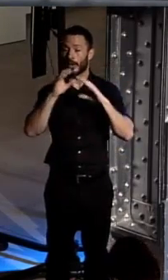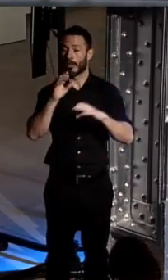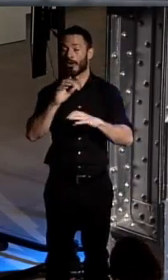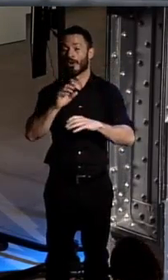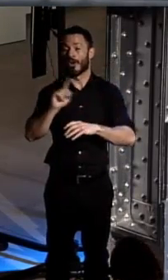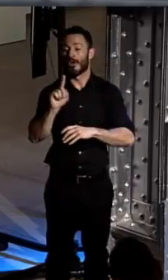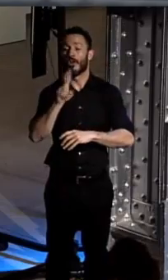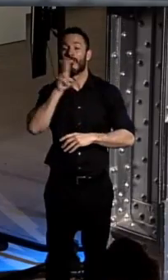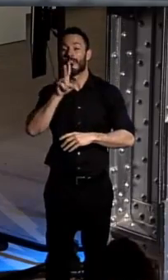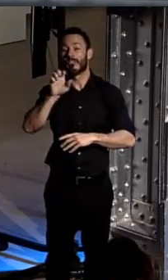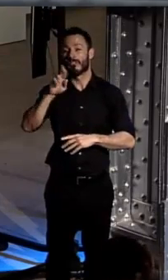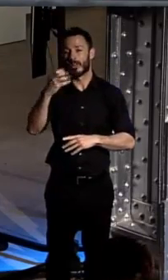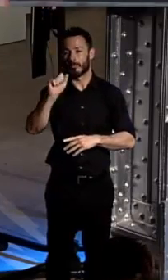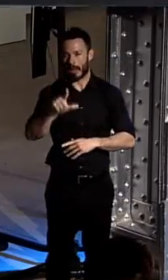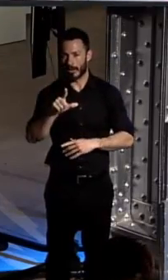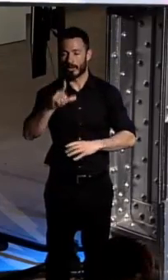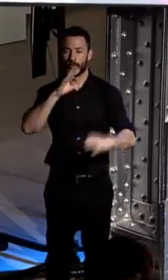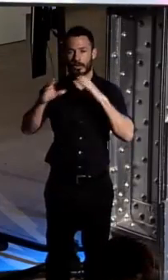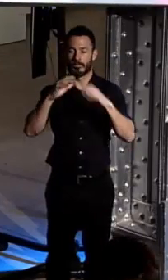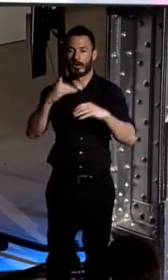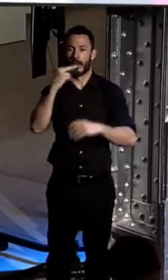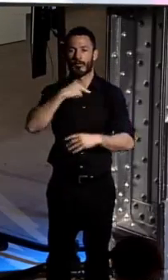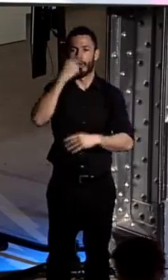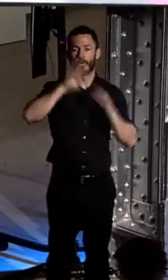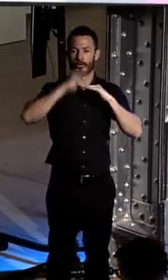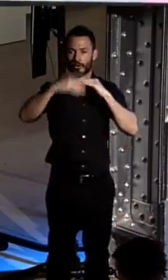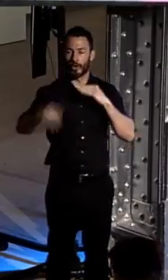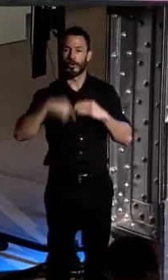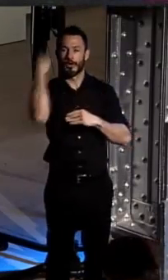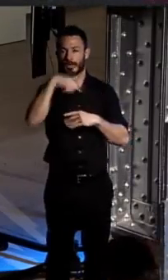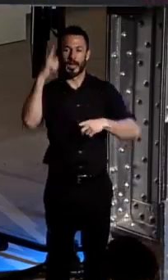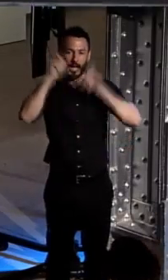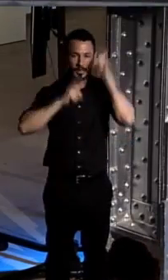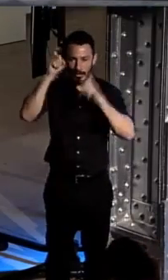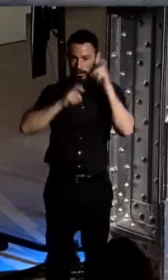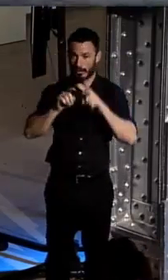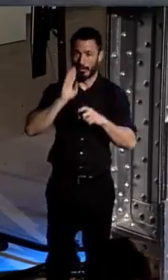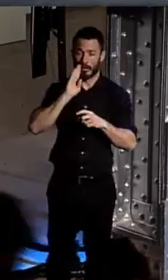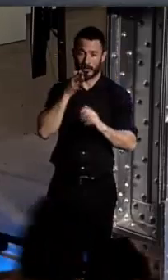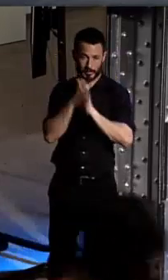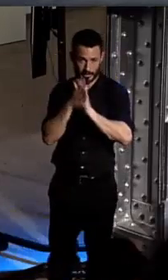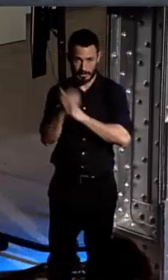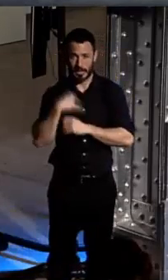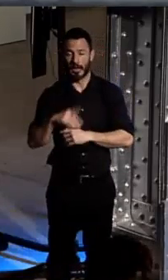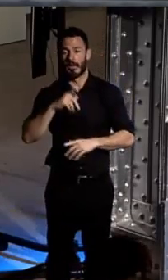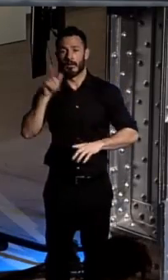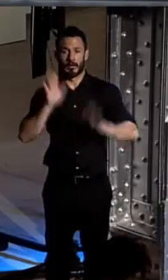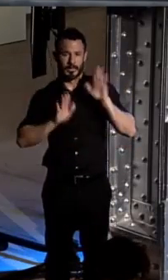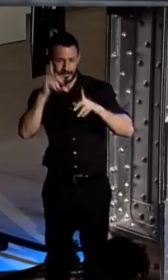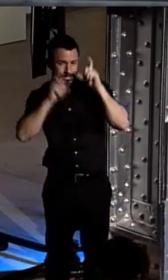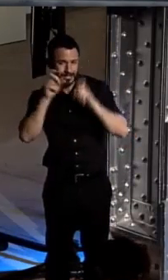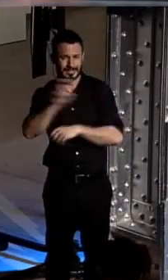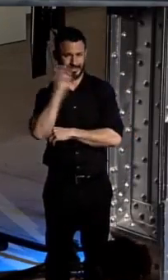las transmitimos utilizando el tono de voz, las expresiones faciales de las que se ha hablado mucho anteriormente, los gestos,